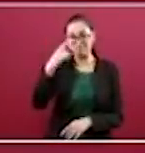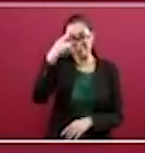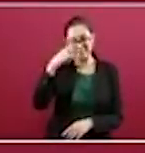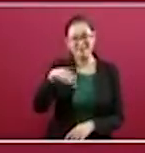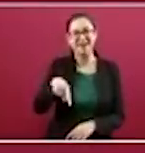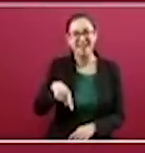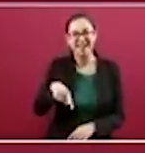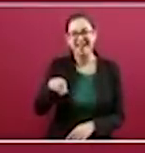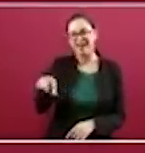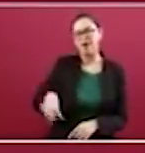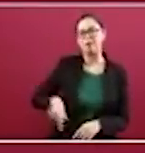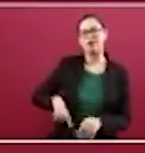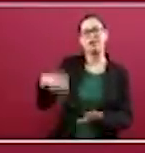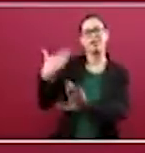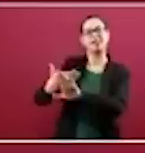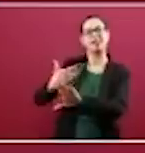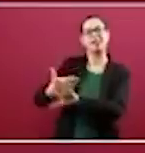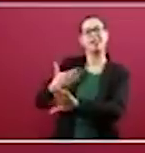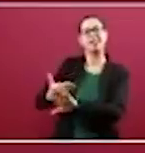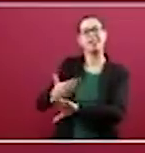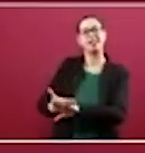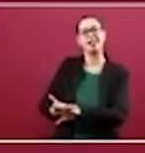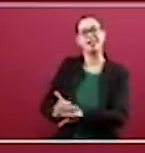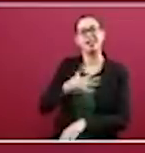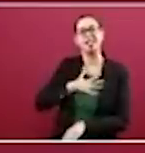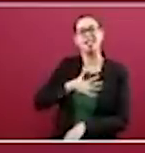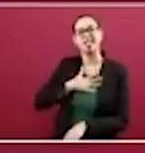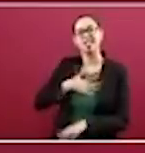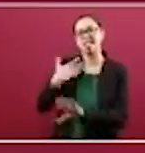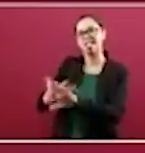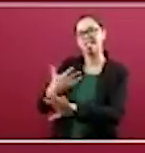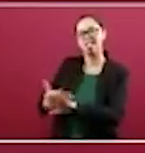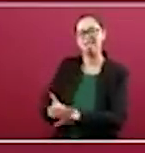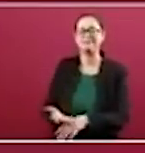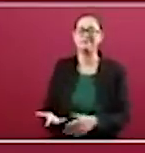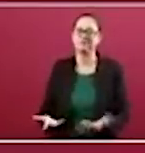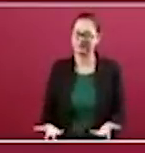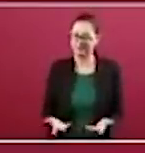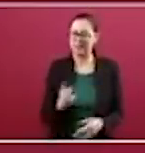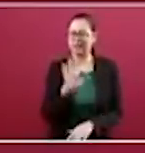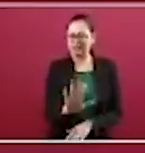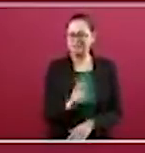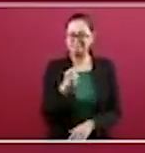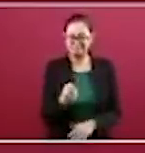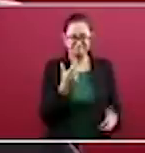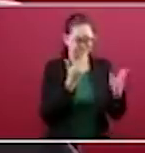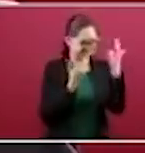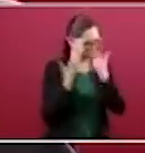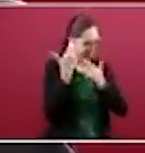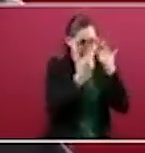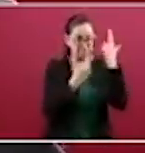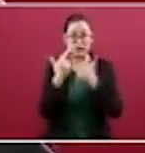echarnos la culpa. Entonces, vamos a revisar todo eso. Aprovecho para comentarlo a